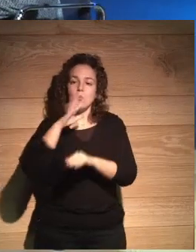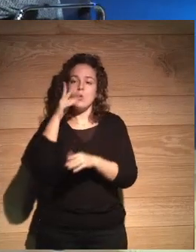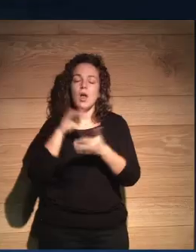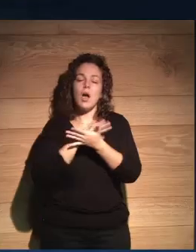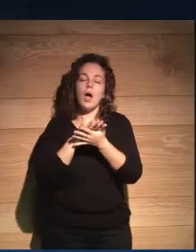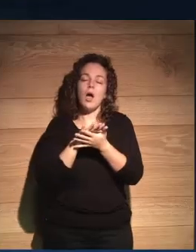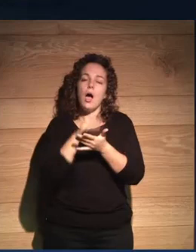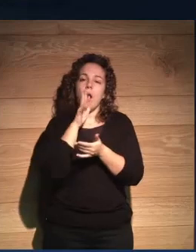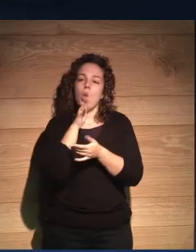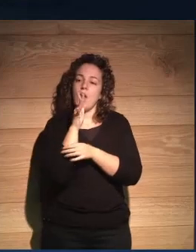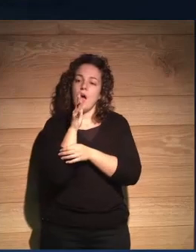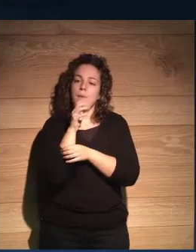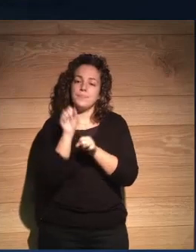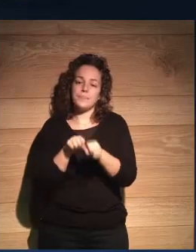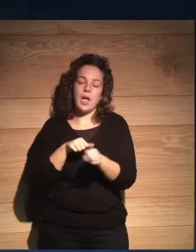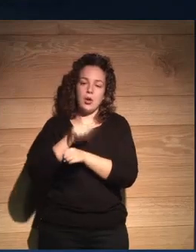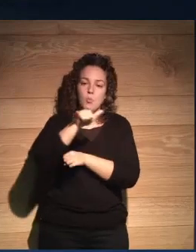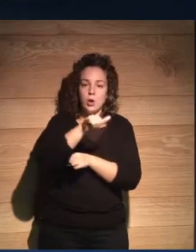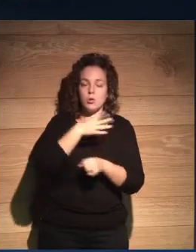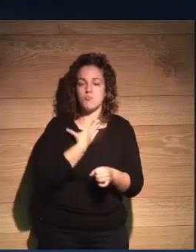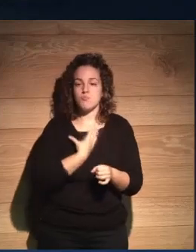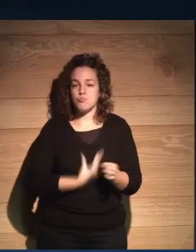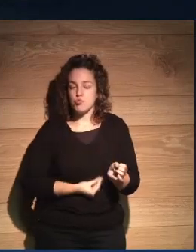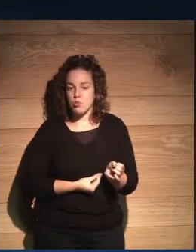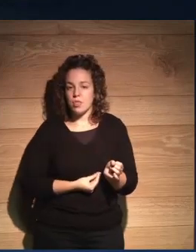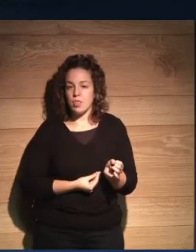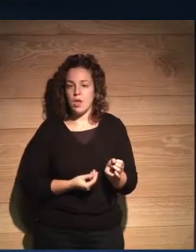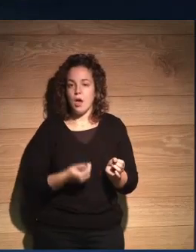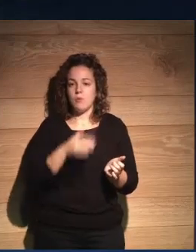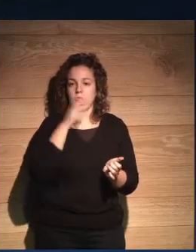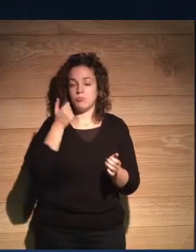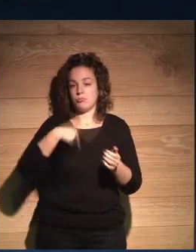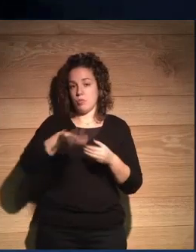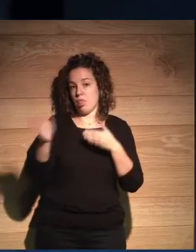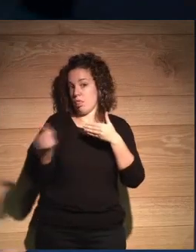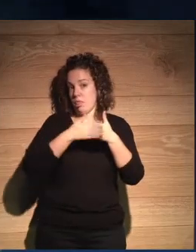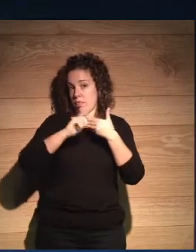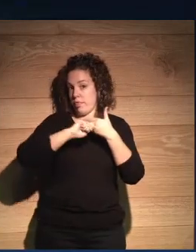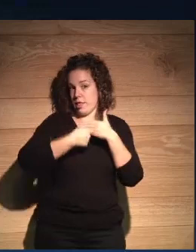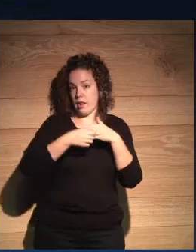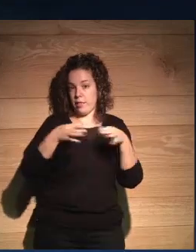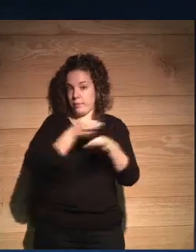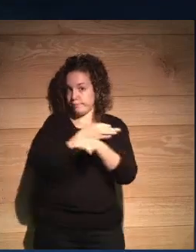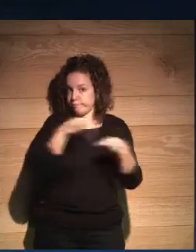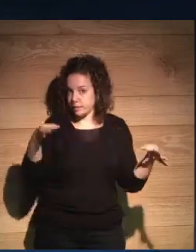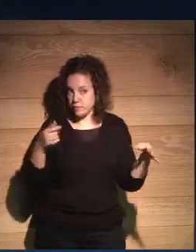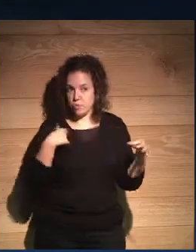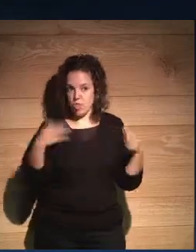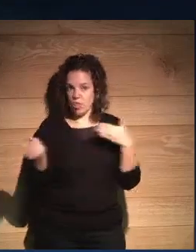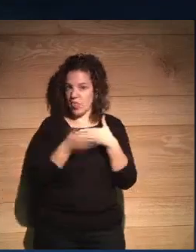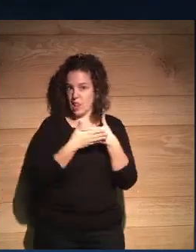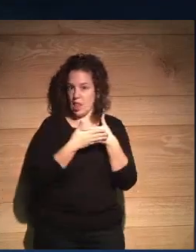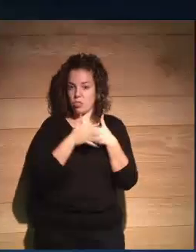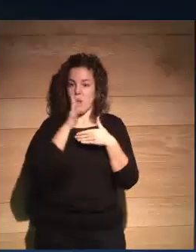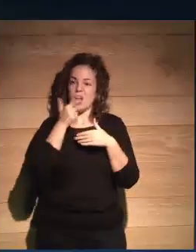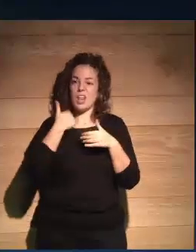aeropuerto en Murcia. ¿Se llama así? Sí, no, se llama así no. Lo teníamos allí cerrado, estaba totalmente perfecto, pero lo teníamos cerrado no sé cuántos años